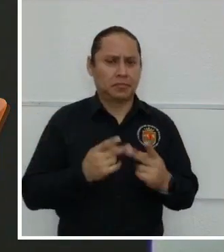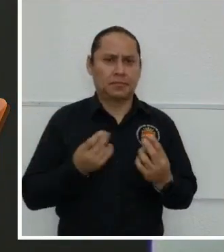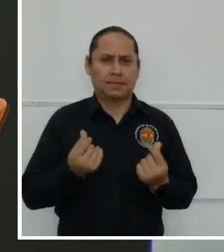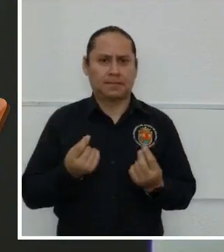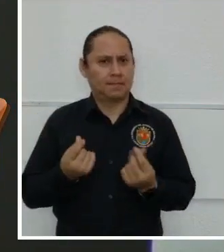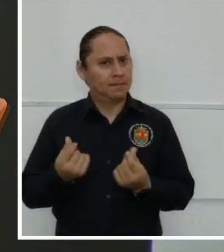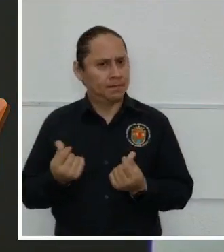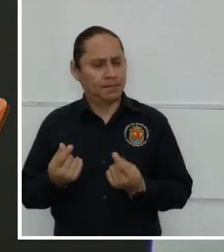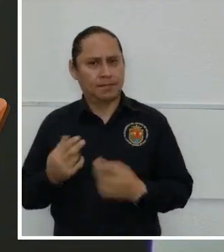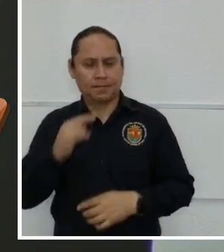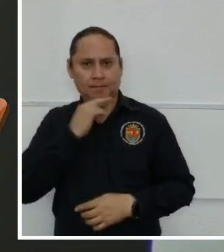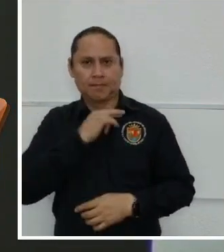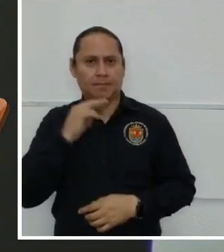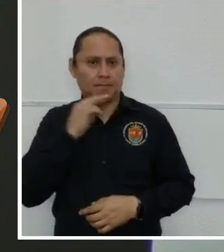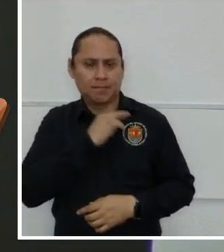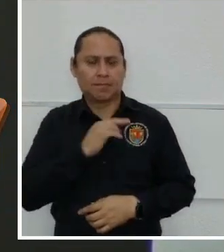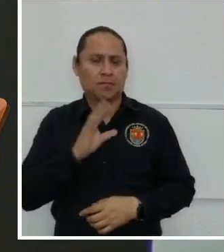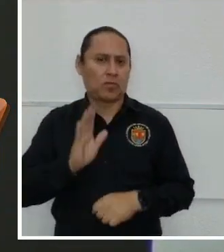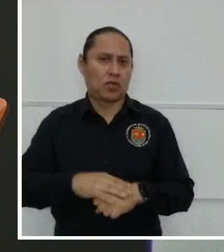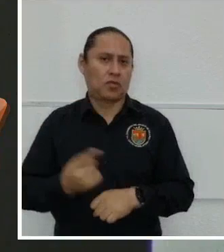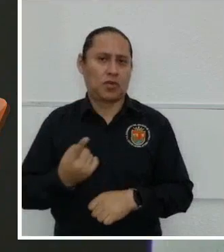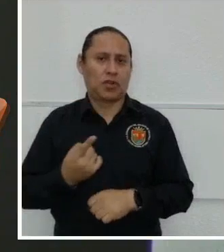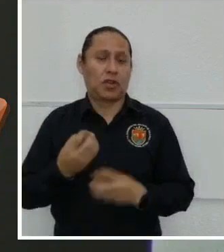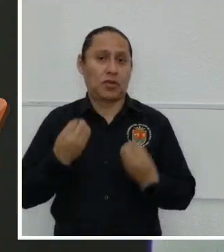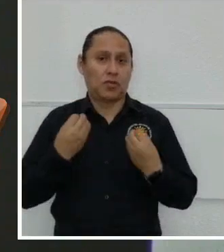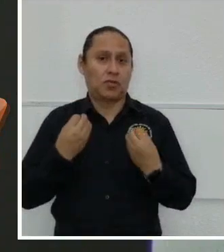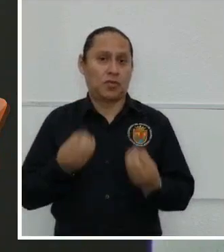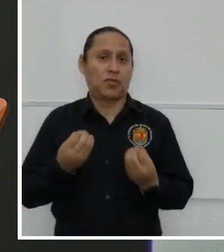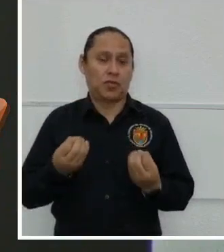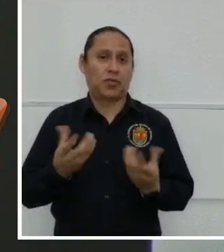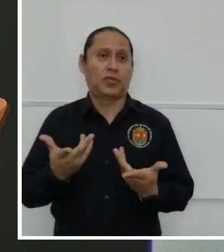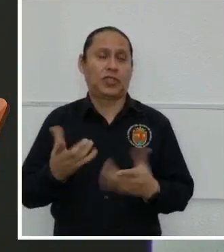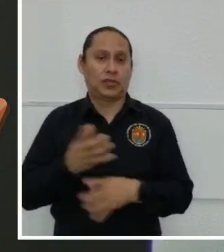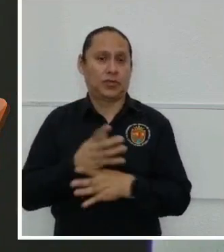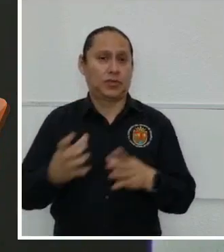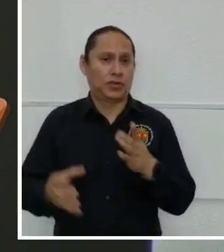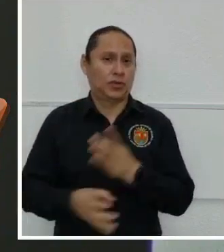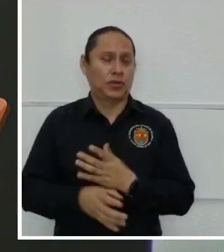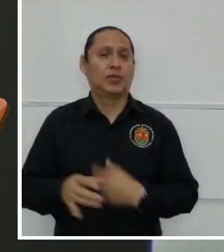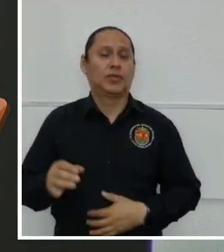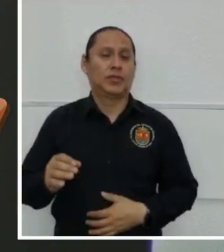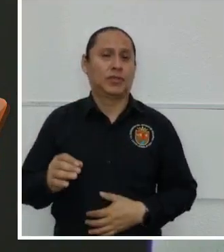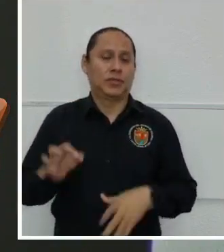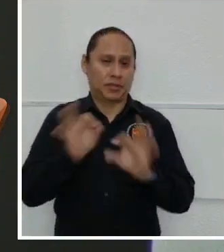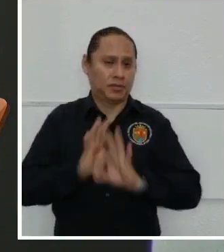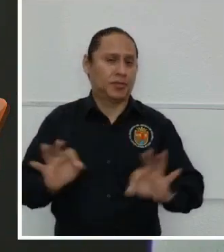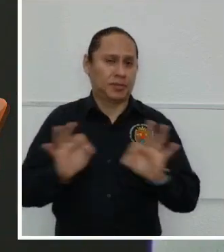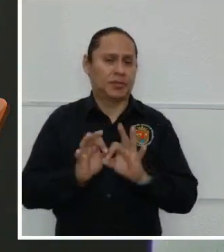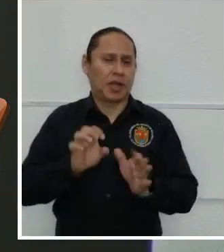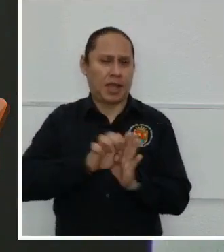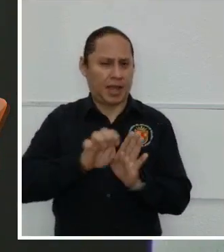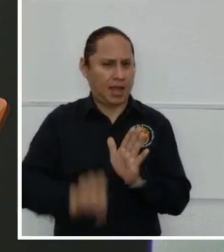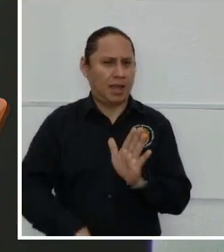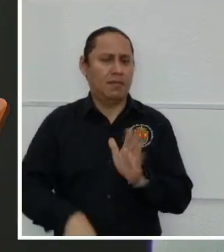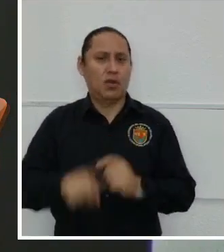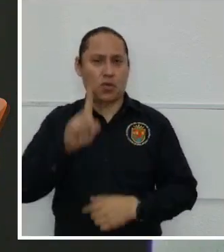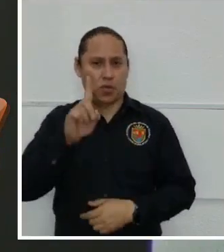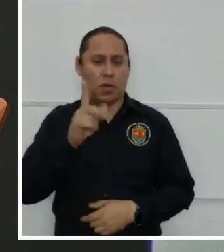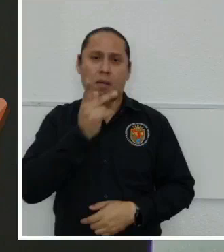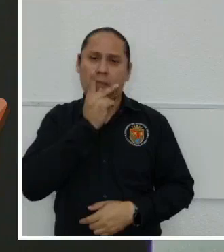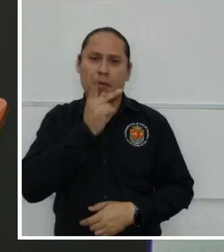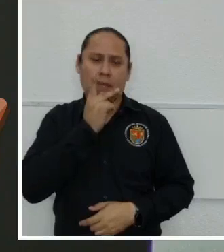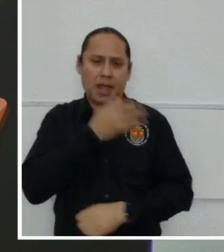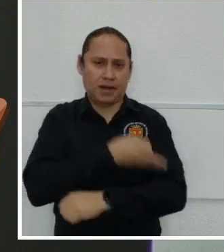acelerarle porque hay muchas iniciativas importantísimas. Por ejemplo, un padre